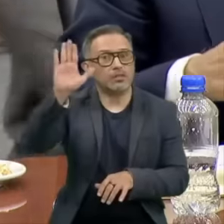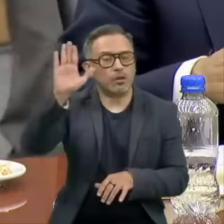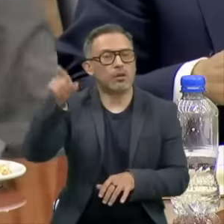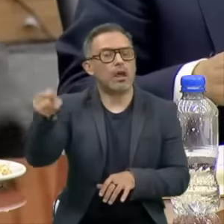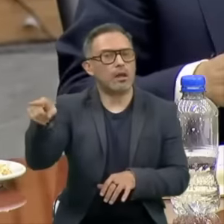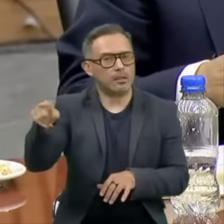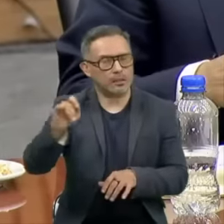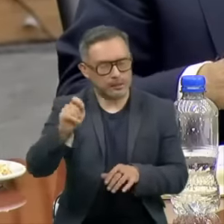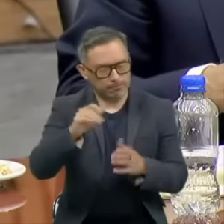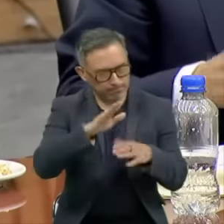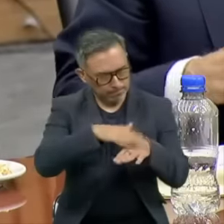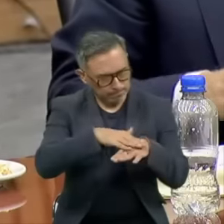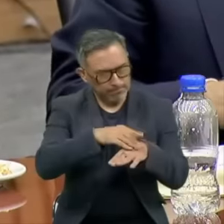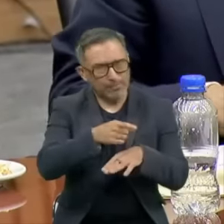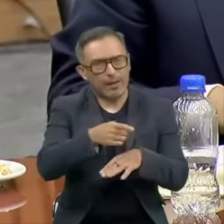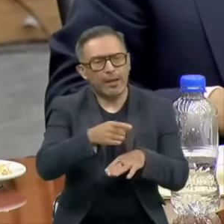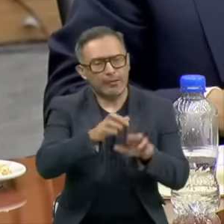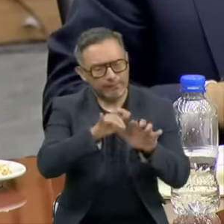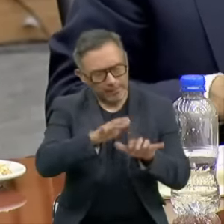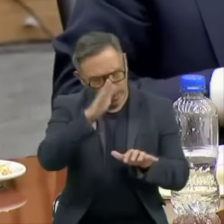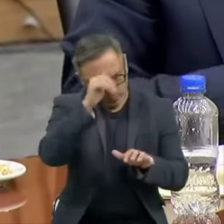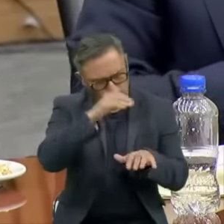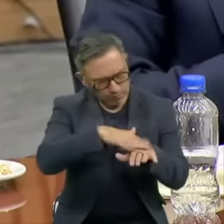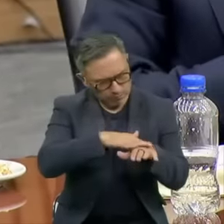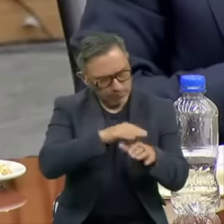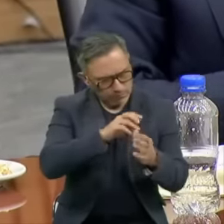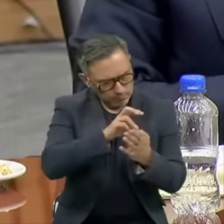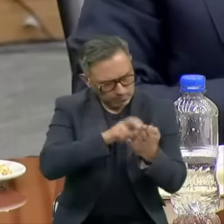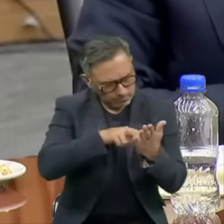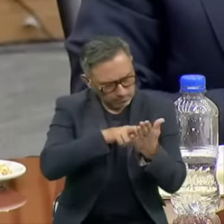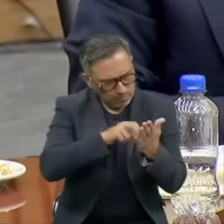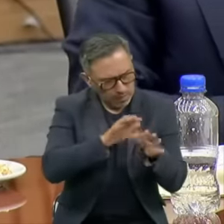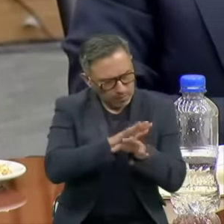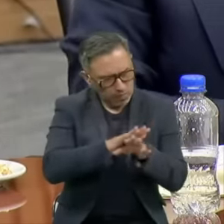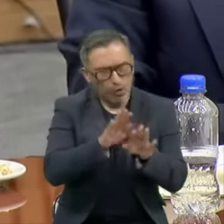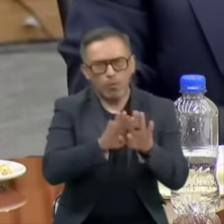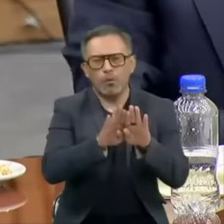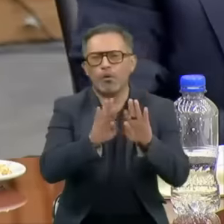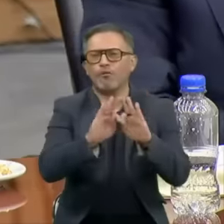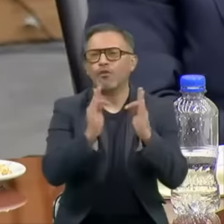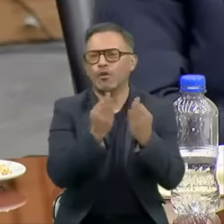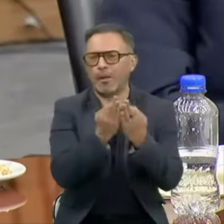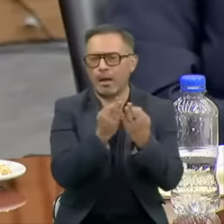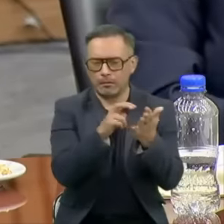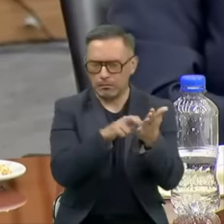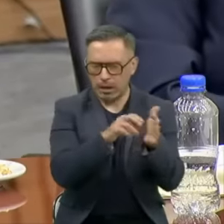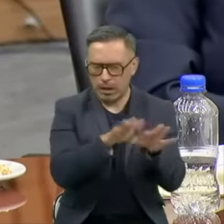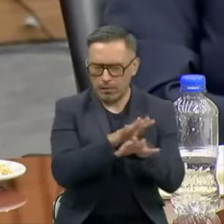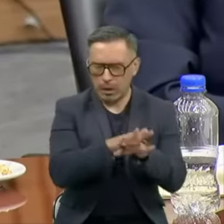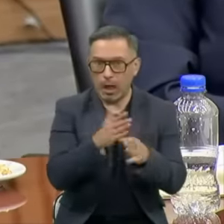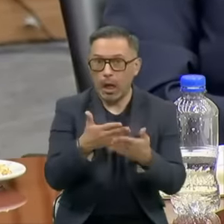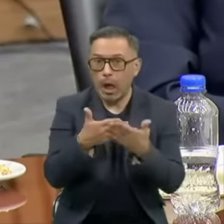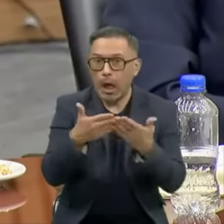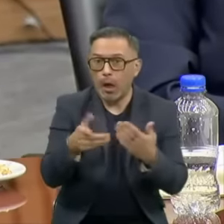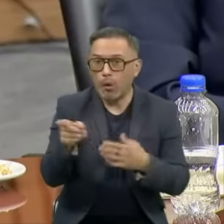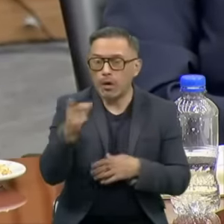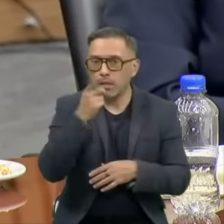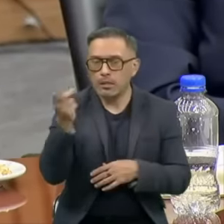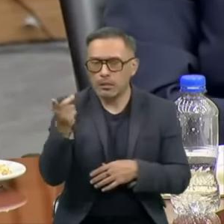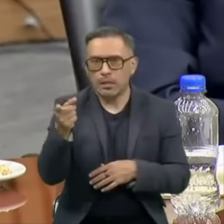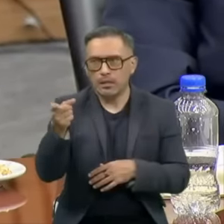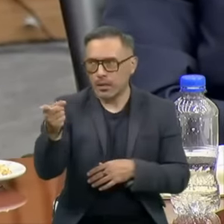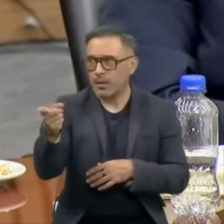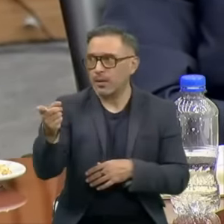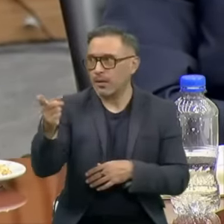las observaciones que hizo al acuerdo. Son observaciones de forma. Ahora dice que está a favor de